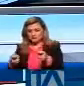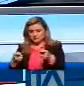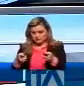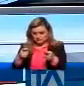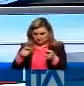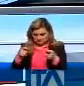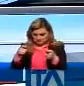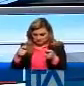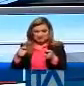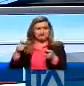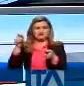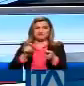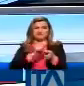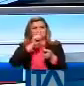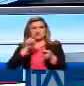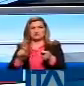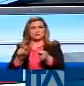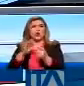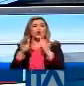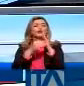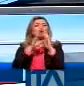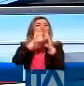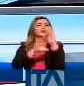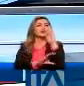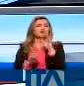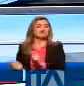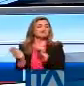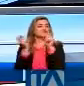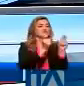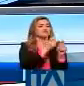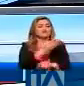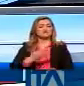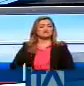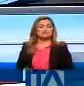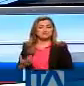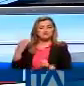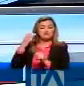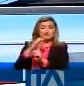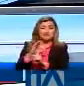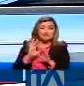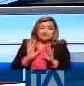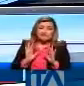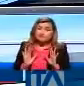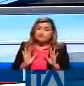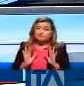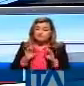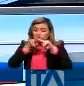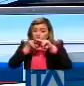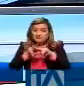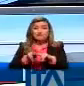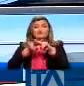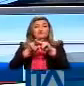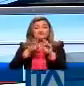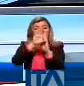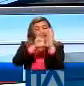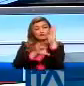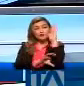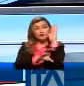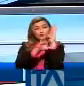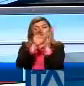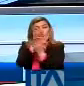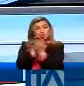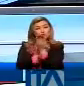Ejecutivo por considerarlo inconstitucional. Hay críticas sobre si dentro de las competencias está la de revisar la constitucionalidad de